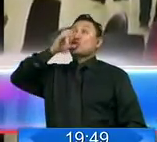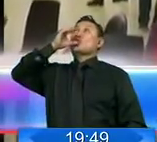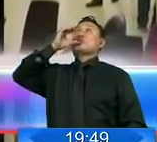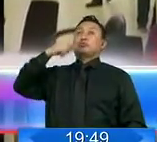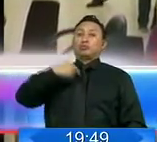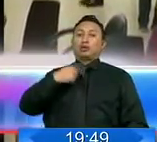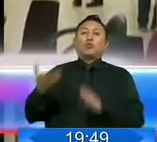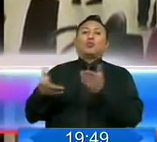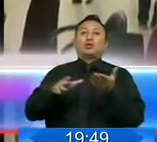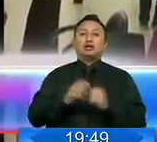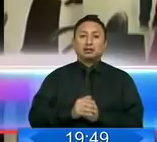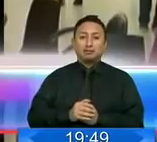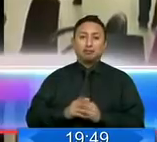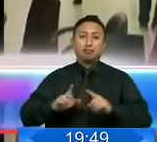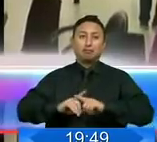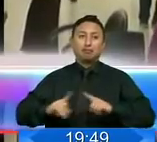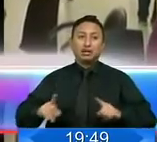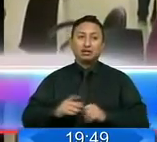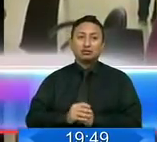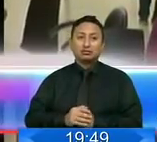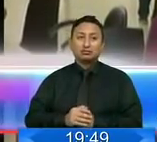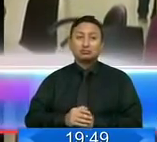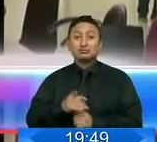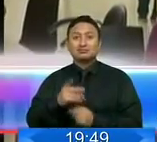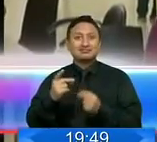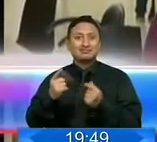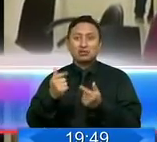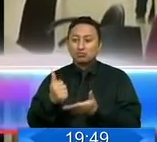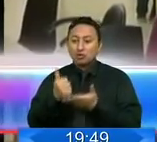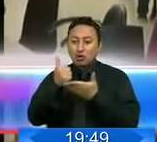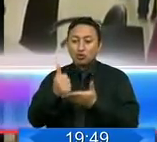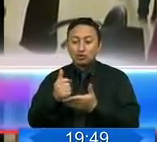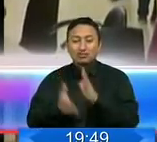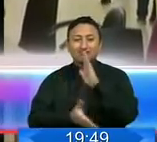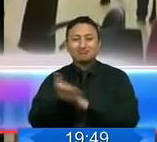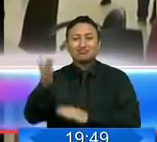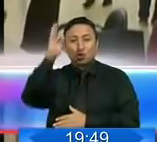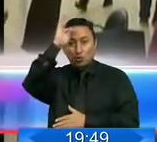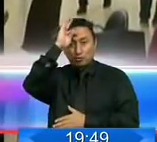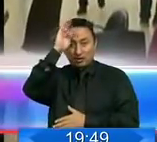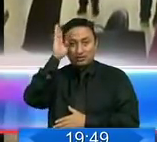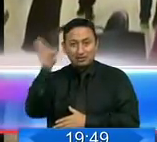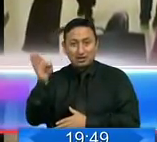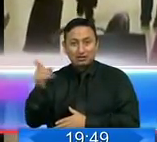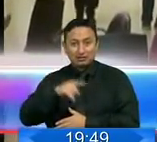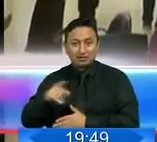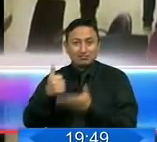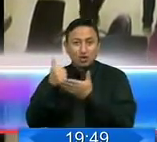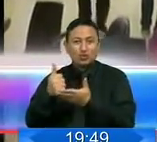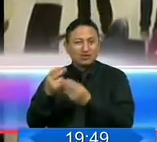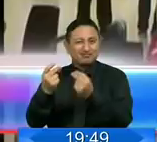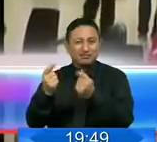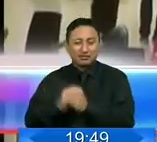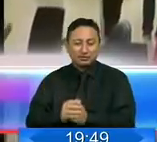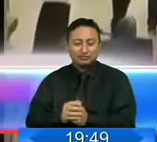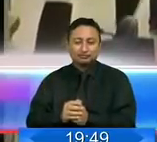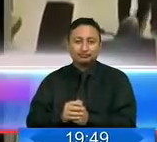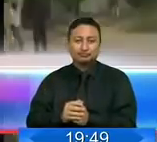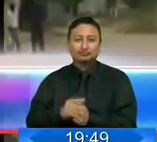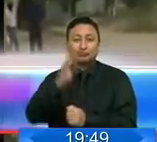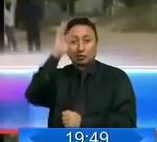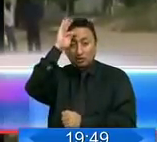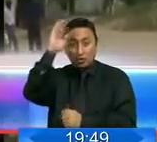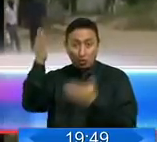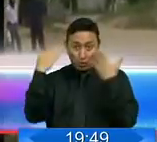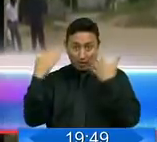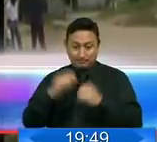Mas, sin embargo, pues, se le dio de manera inmediata a todos los primeros auxilios, siendo trasladado hasta el hospital Guayaquil. Uno de